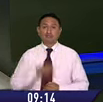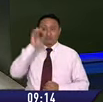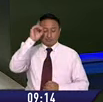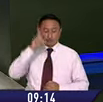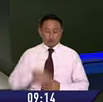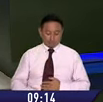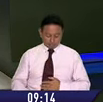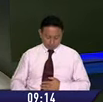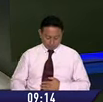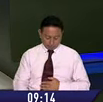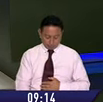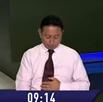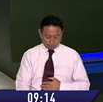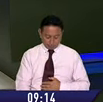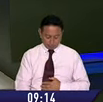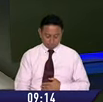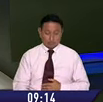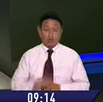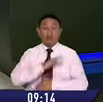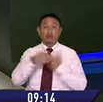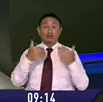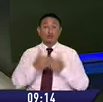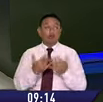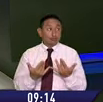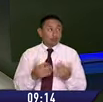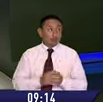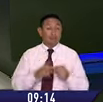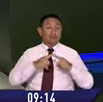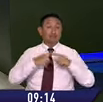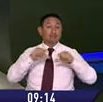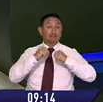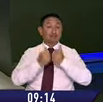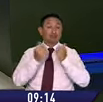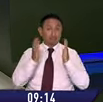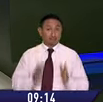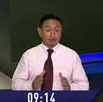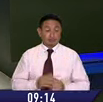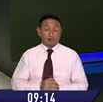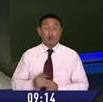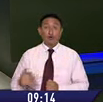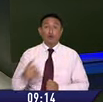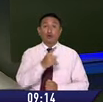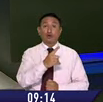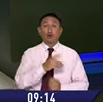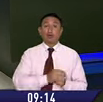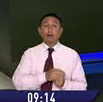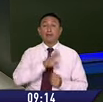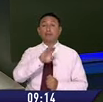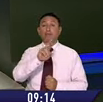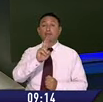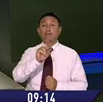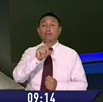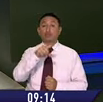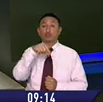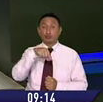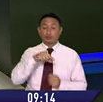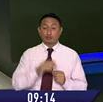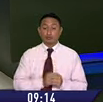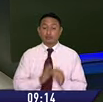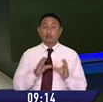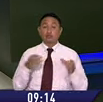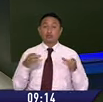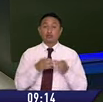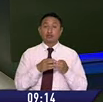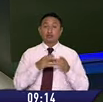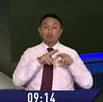reacciones, creo que estamos esperando todos el pronunciamiento de exlegisladores. Uno de ellos, Bruno Segovia, que era conformante de la Comisión